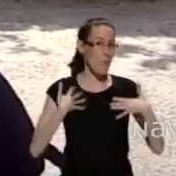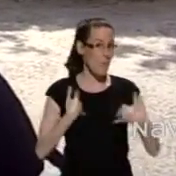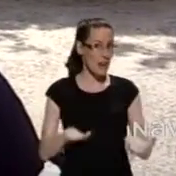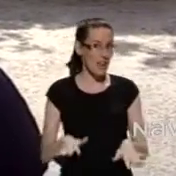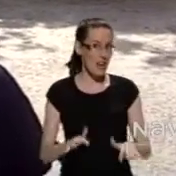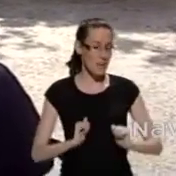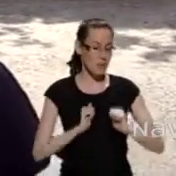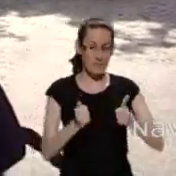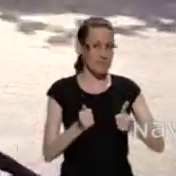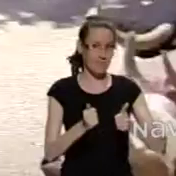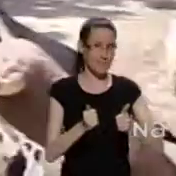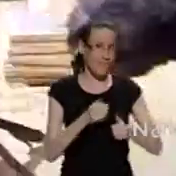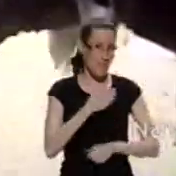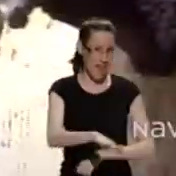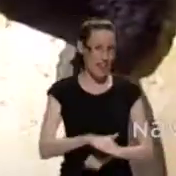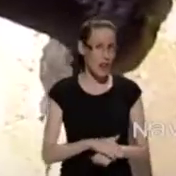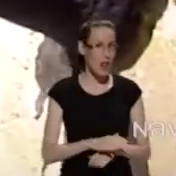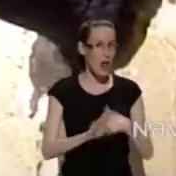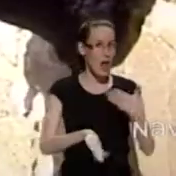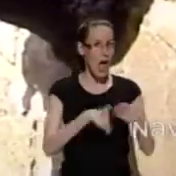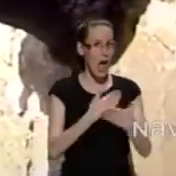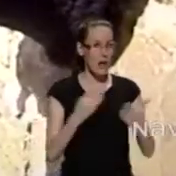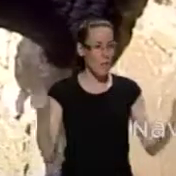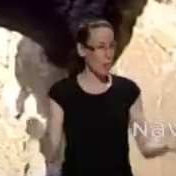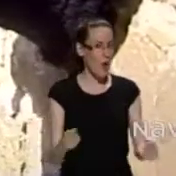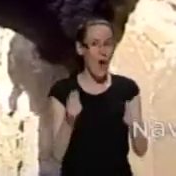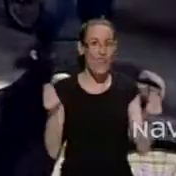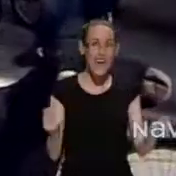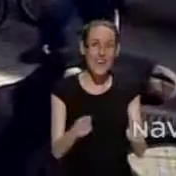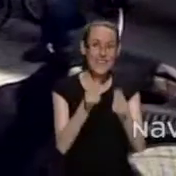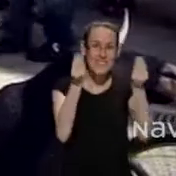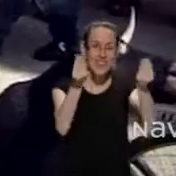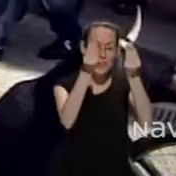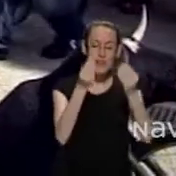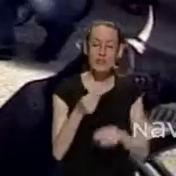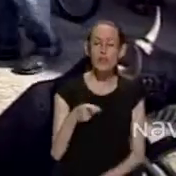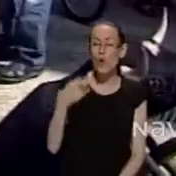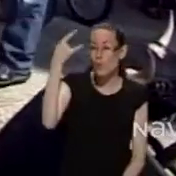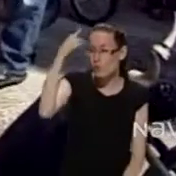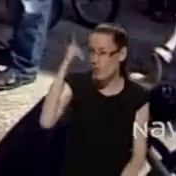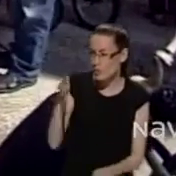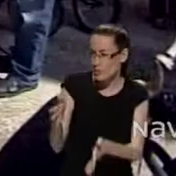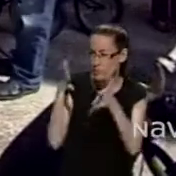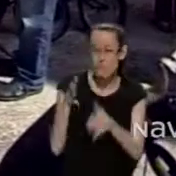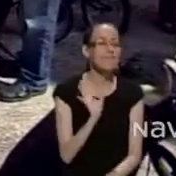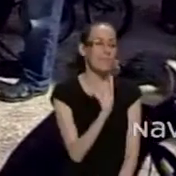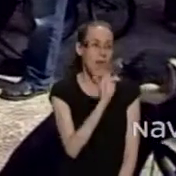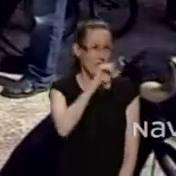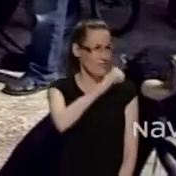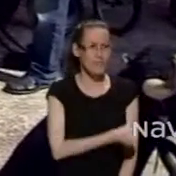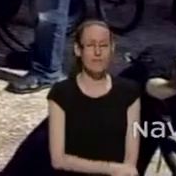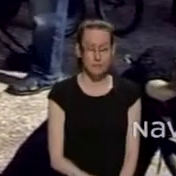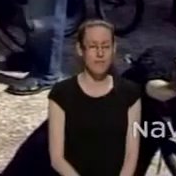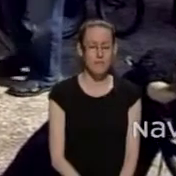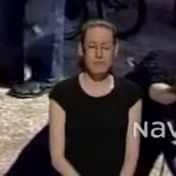pues sale mal. Hasta que vas perfeccionando. ¿Y eras aficionado a los toros o no? Sí, mucho, mucho.